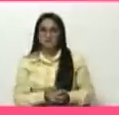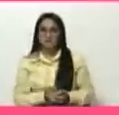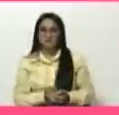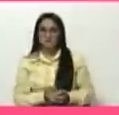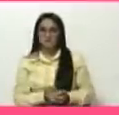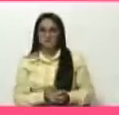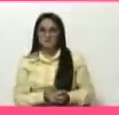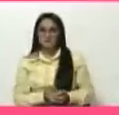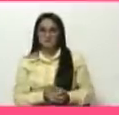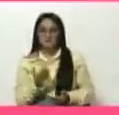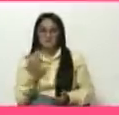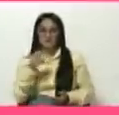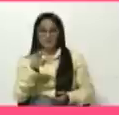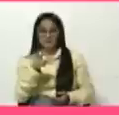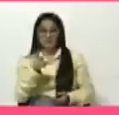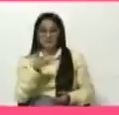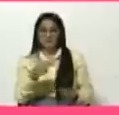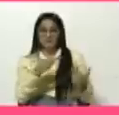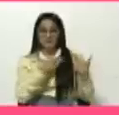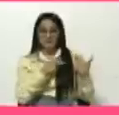el rol que ustedes juegan ahora,